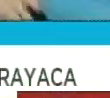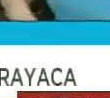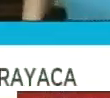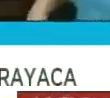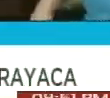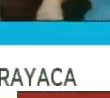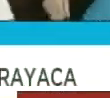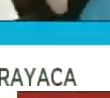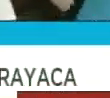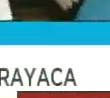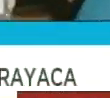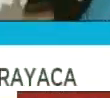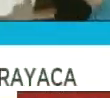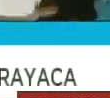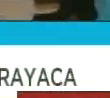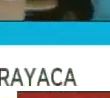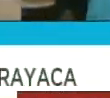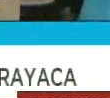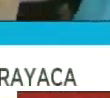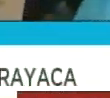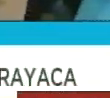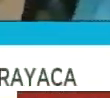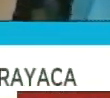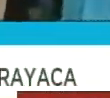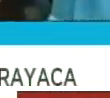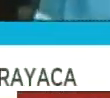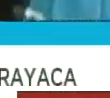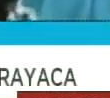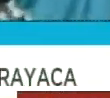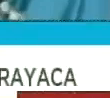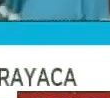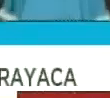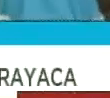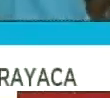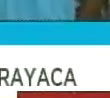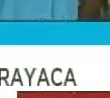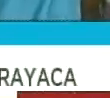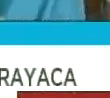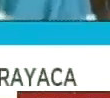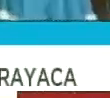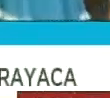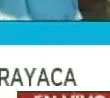celebrar. Maduro más lo va a cantar,